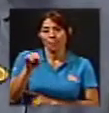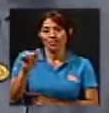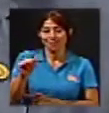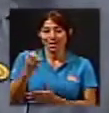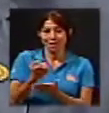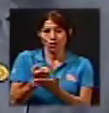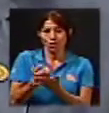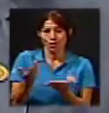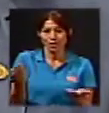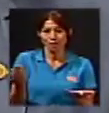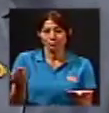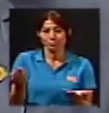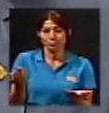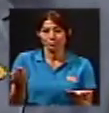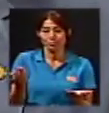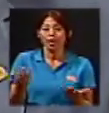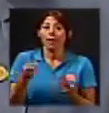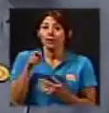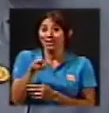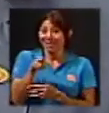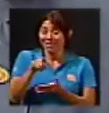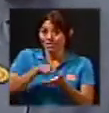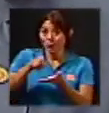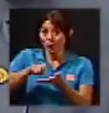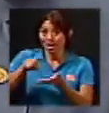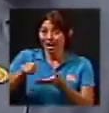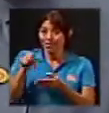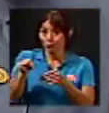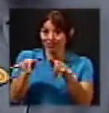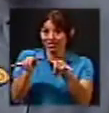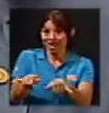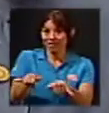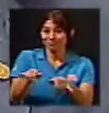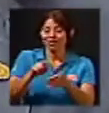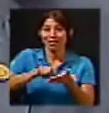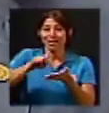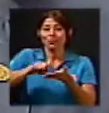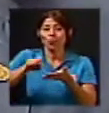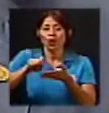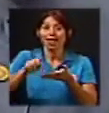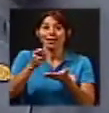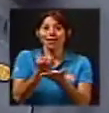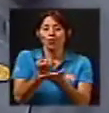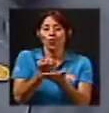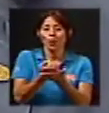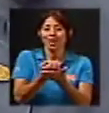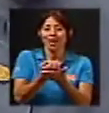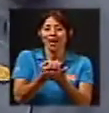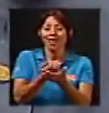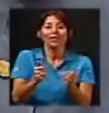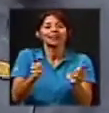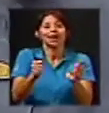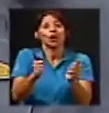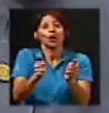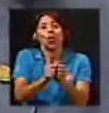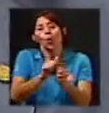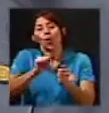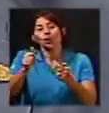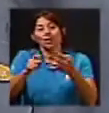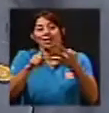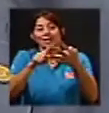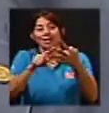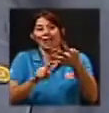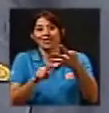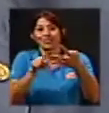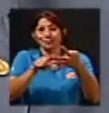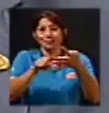economía. Precisamente esa escuela en la que usted está, que es la Escuela de Economía, está junto con las otras 3 escuelas, que es la Escuela